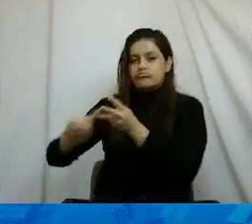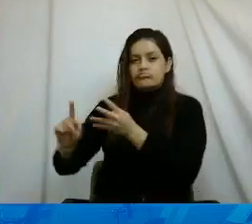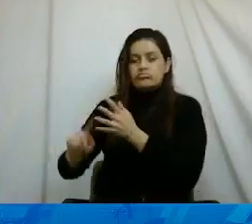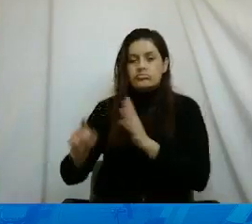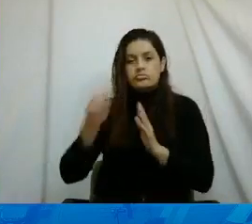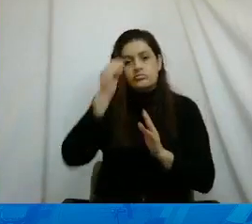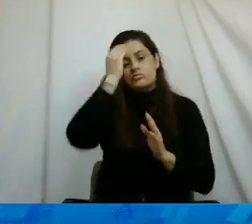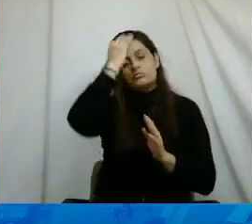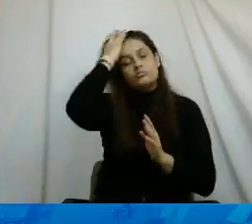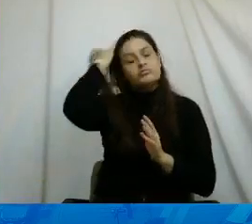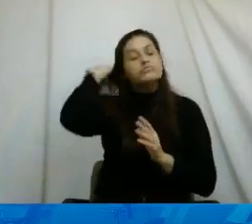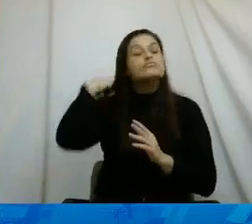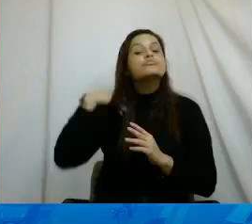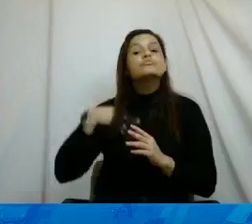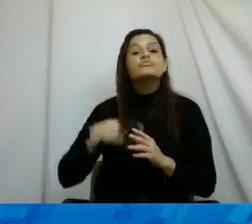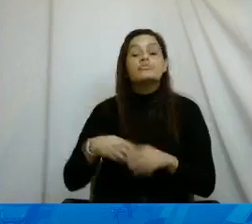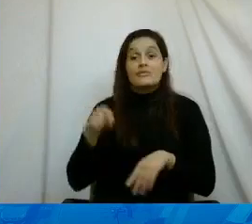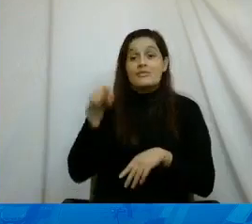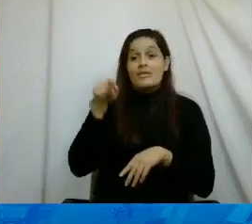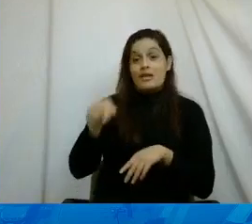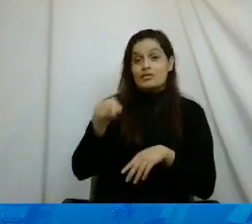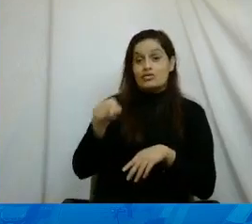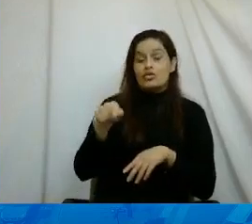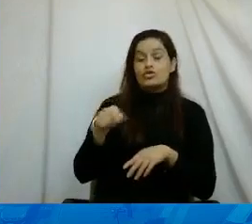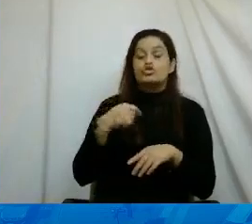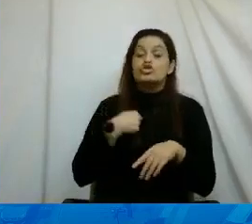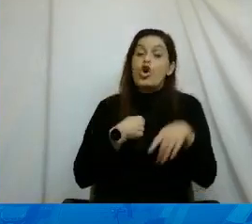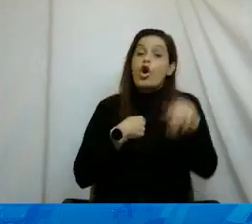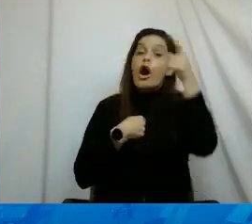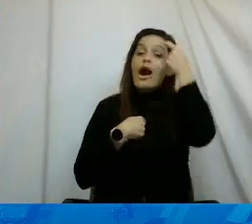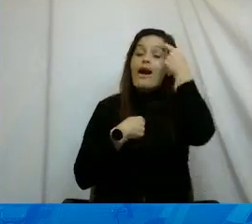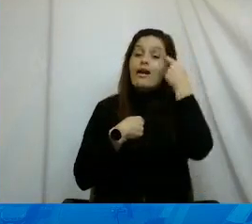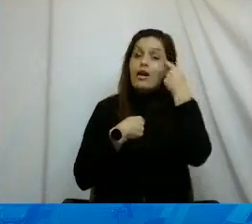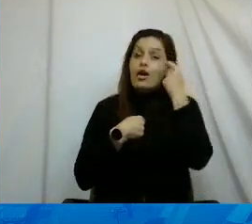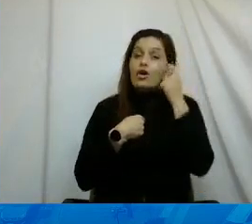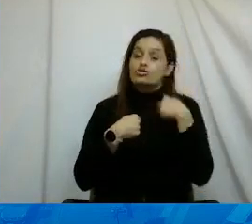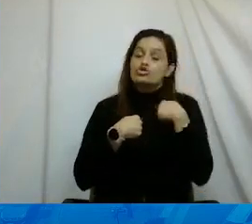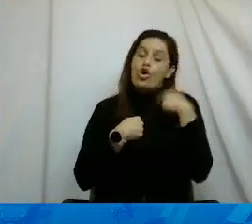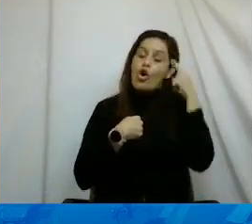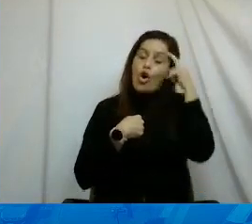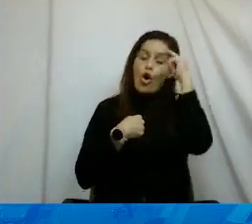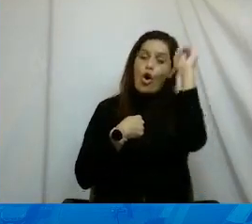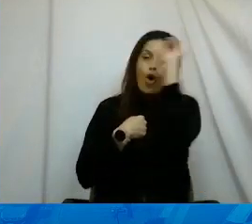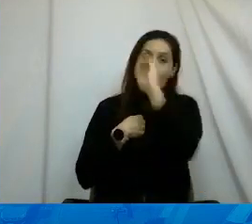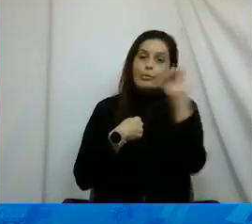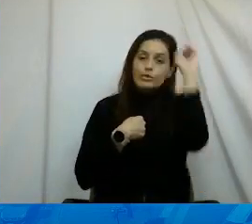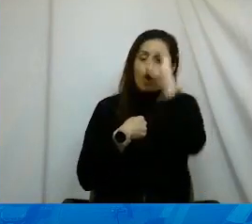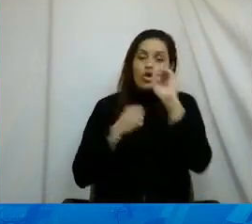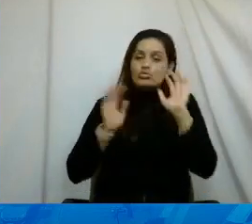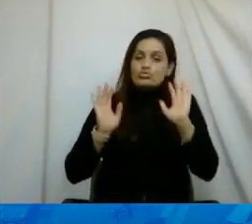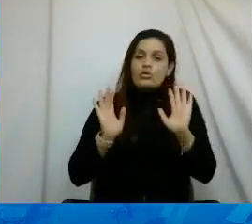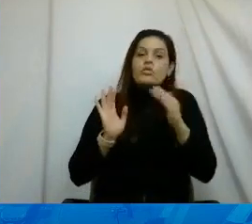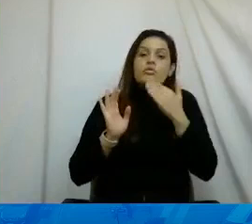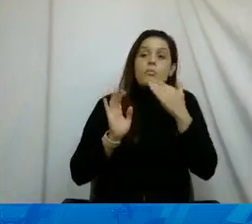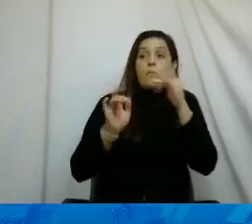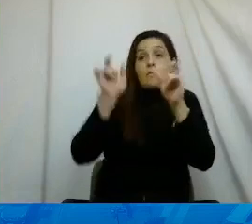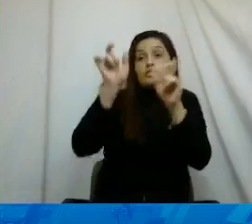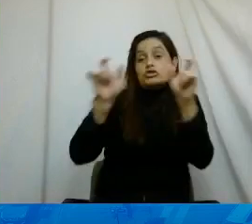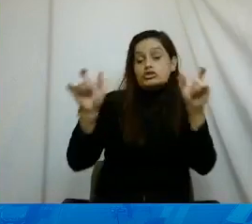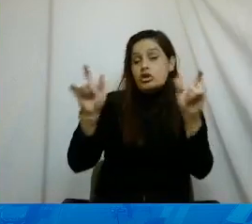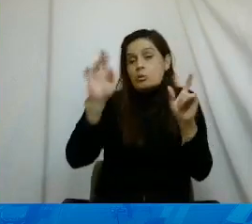paritaria, etcétera. Y eso, creo, a mi parecer, alcaldesa, concejales y público